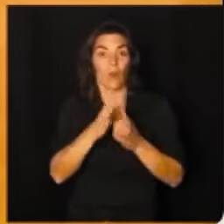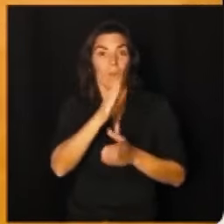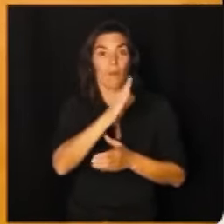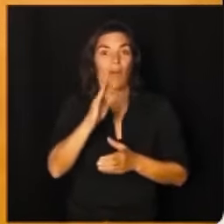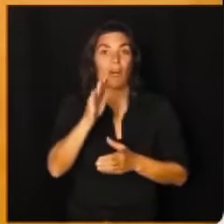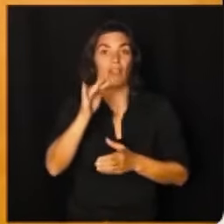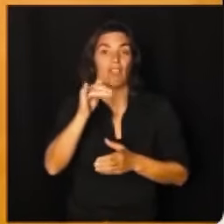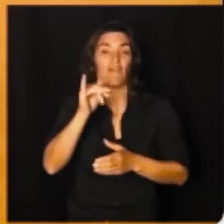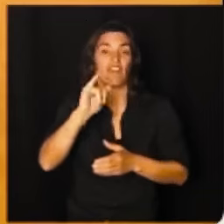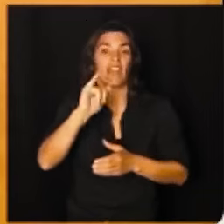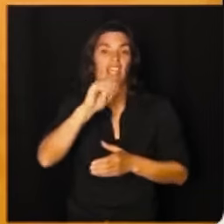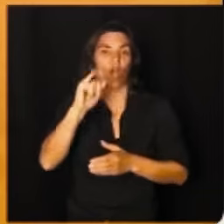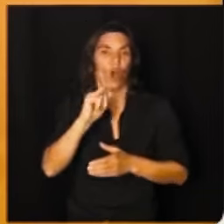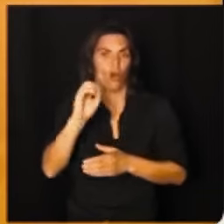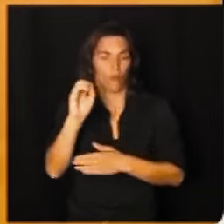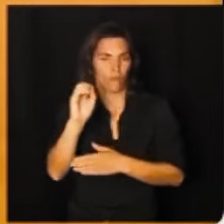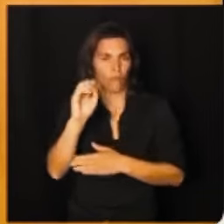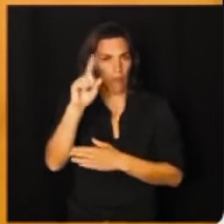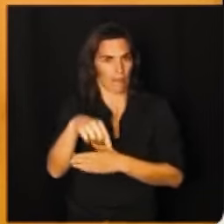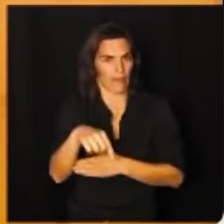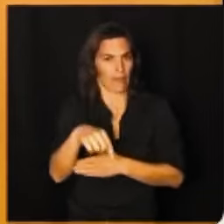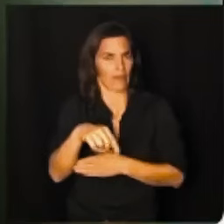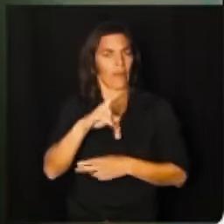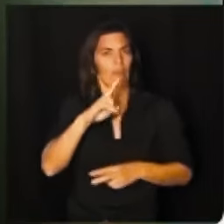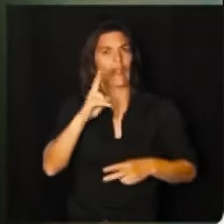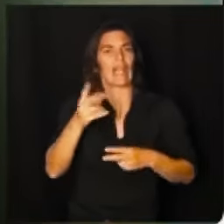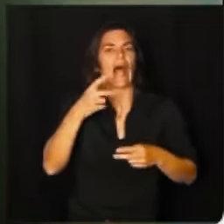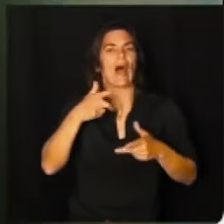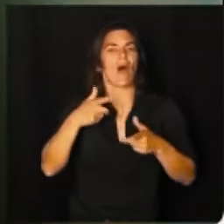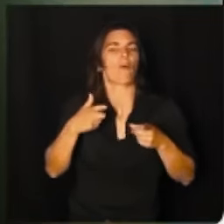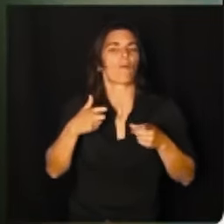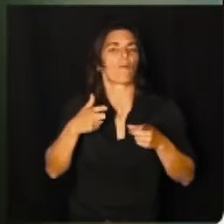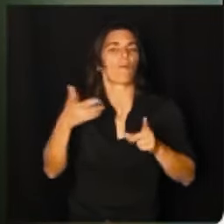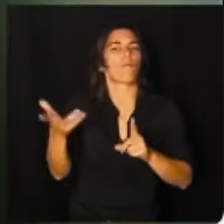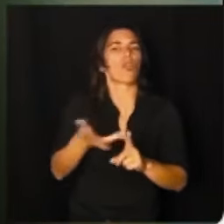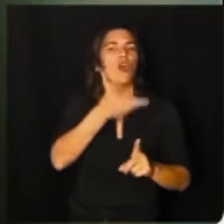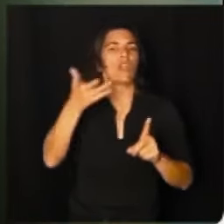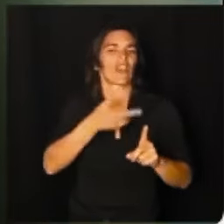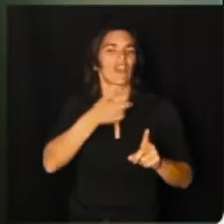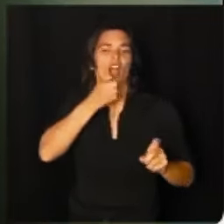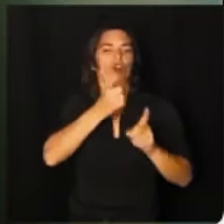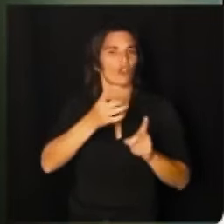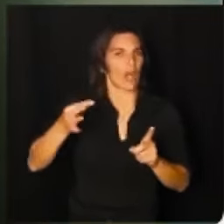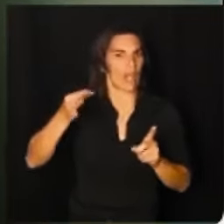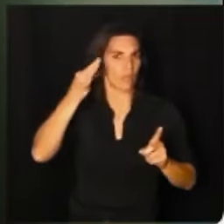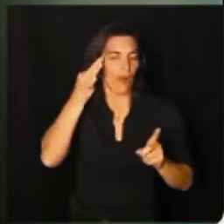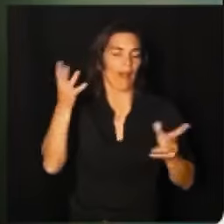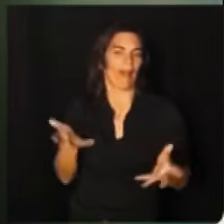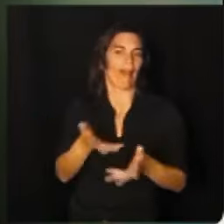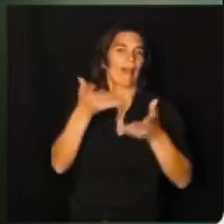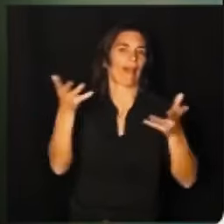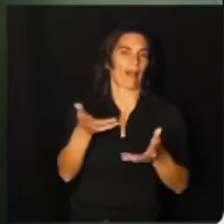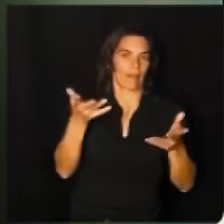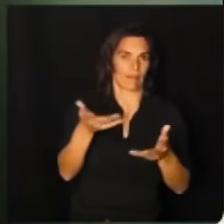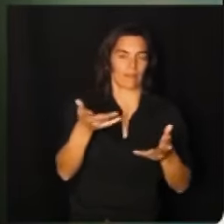Feijóo. Claro, banalizan la violencia de género contra las mujeres allí donde gobiernan con la ultraderecha